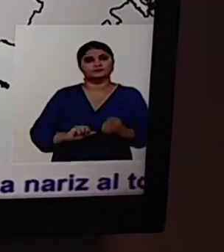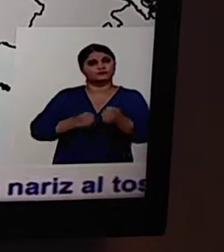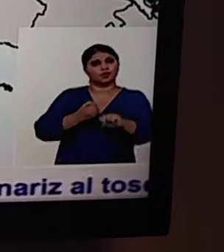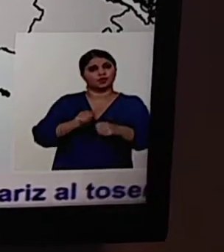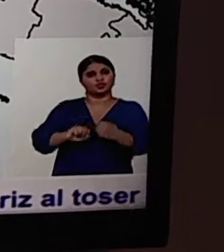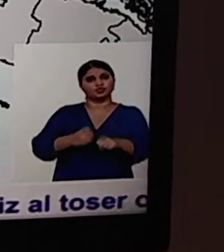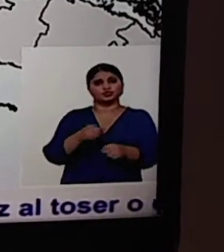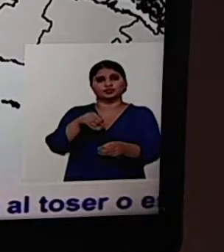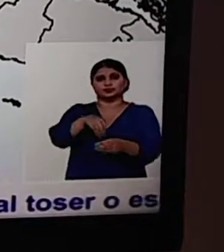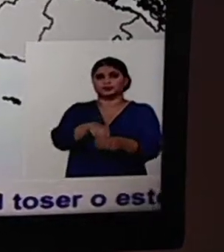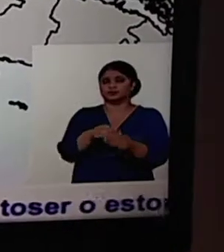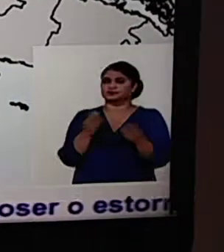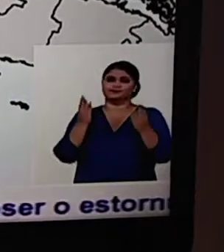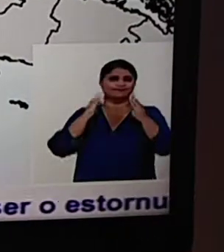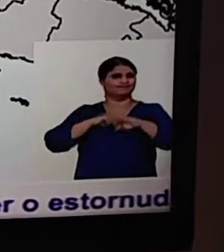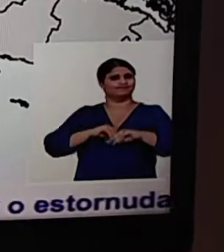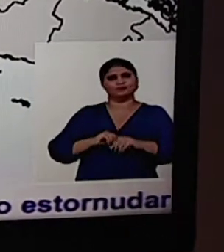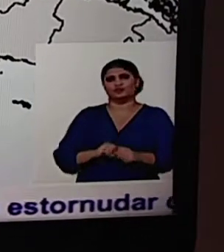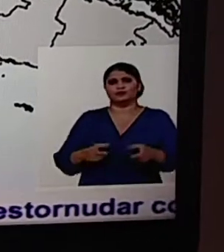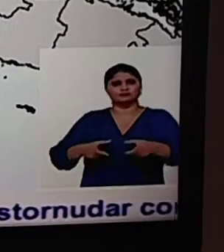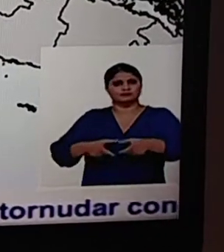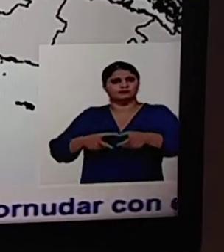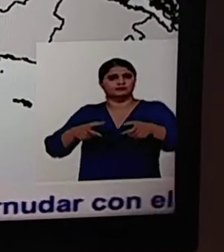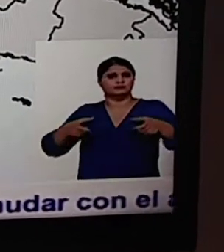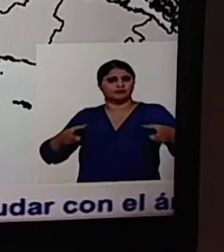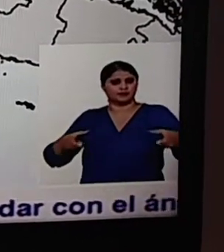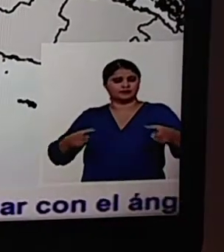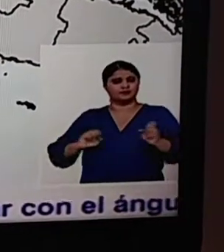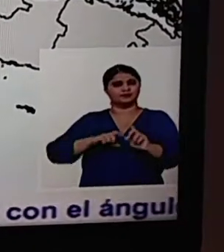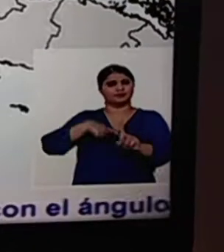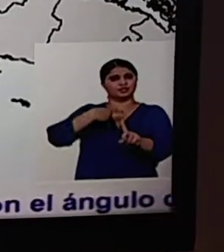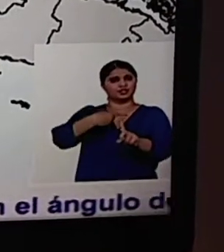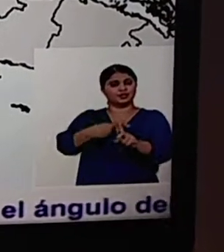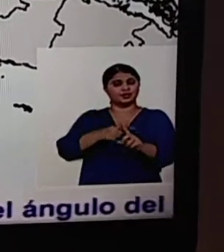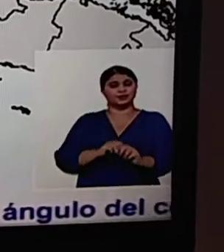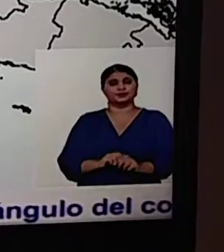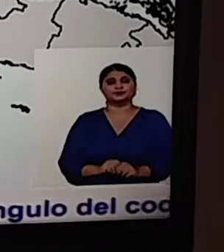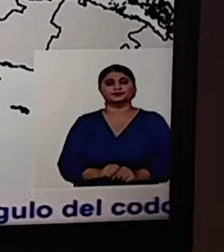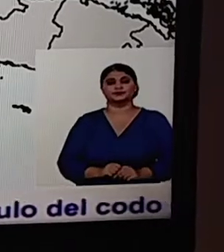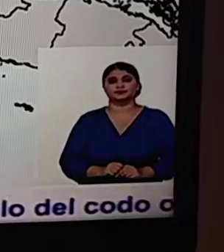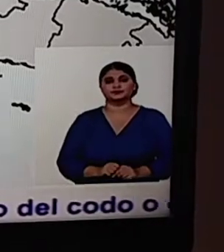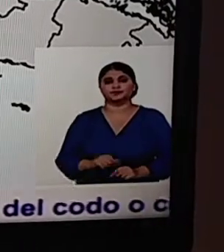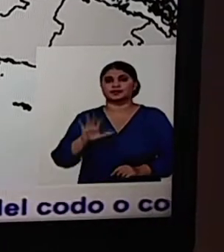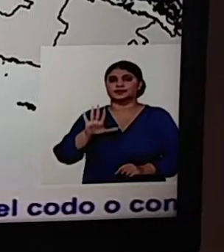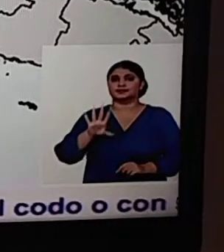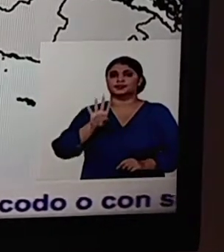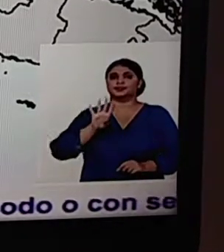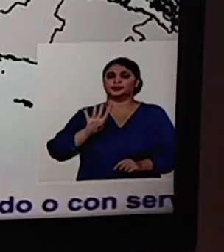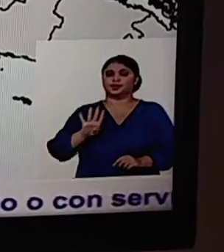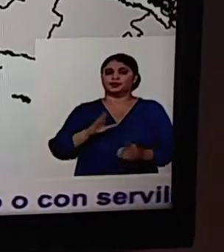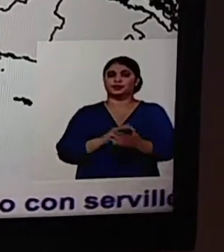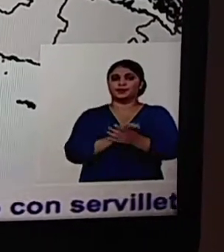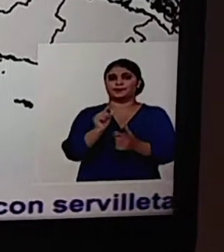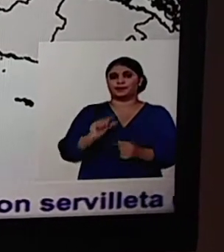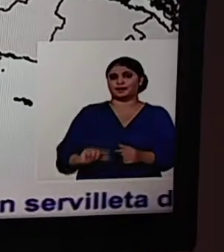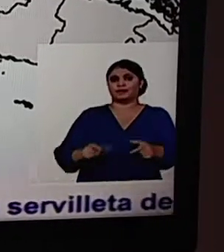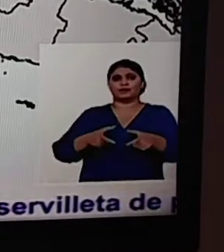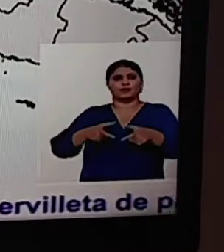la transmisión importante que ha tenido. 54 ayer, Mayabeque